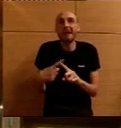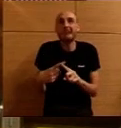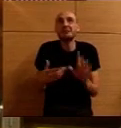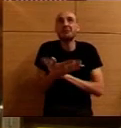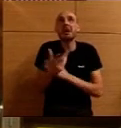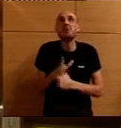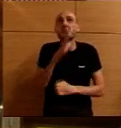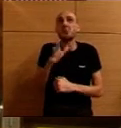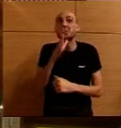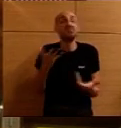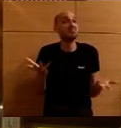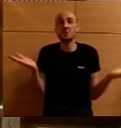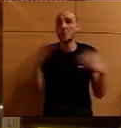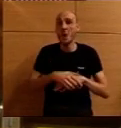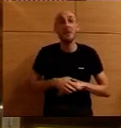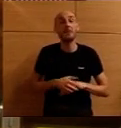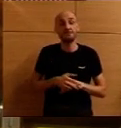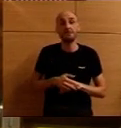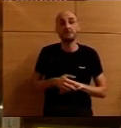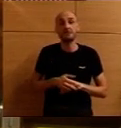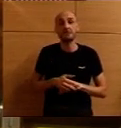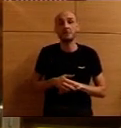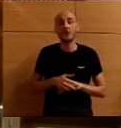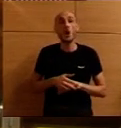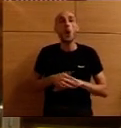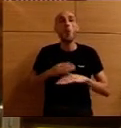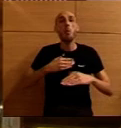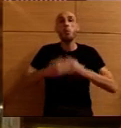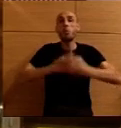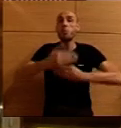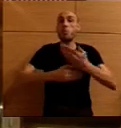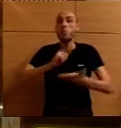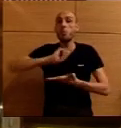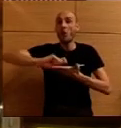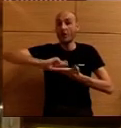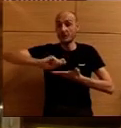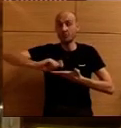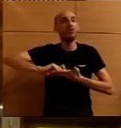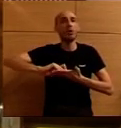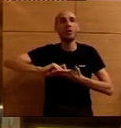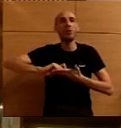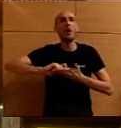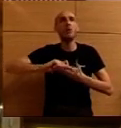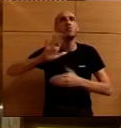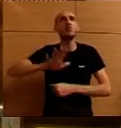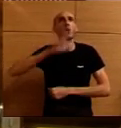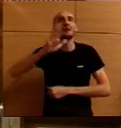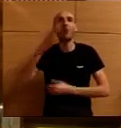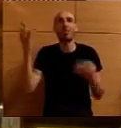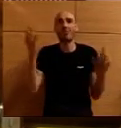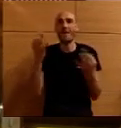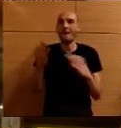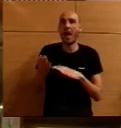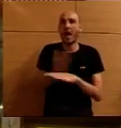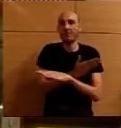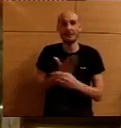motivació. Tot procediment administratiu té que tindre una motivació. I la motivació així